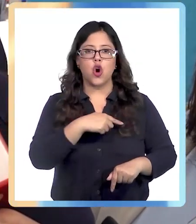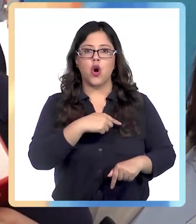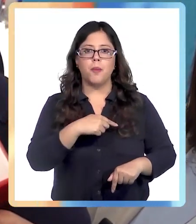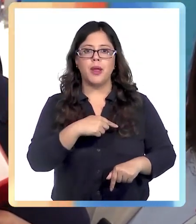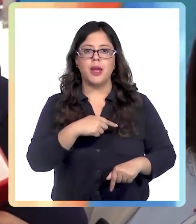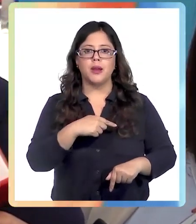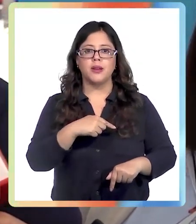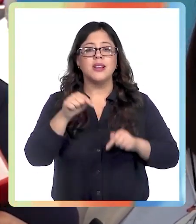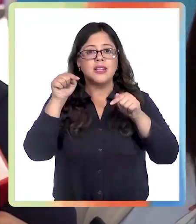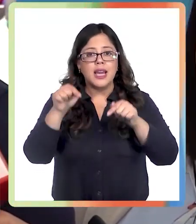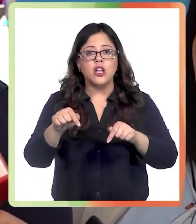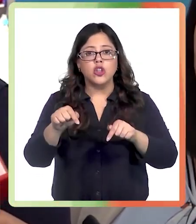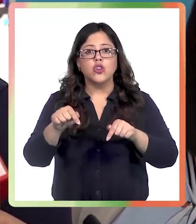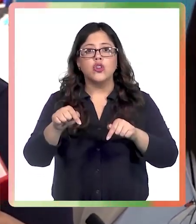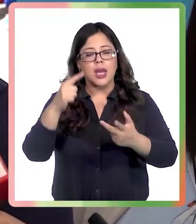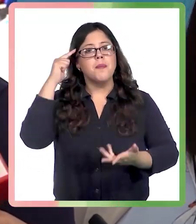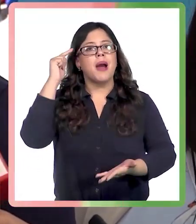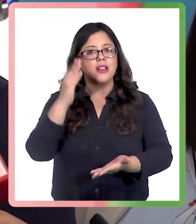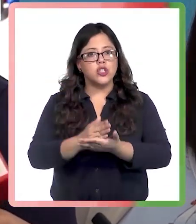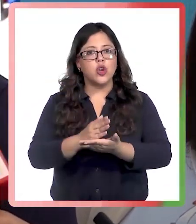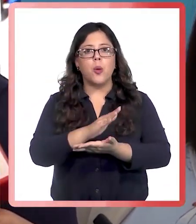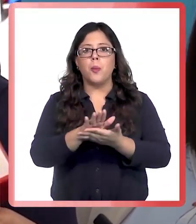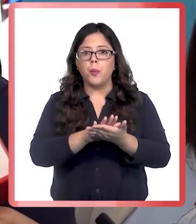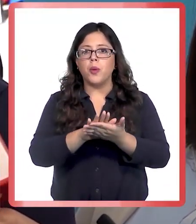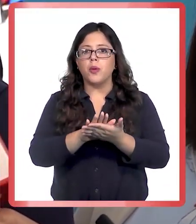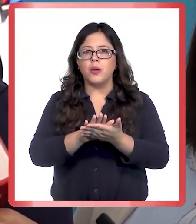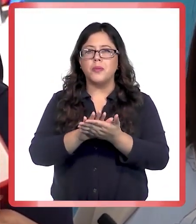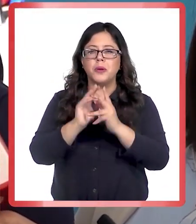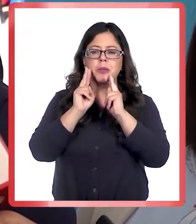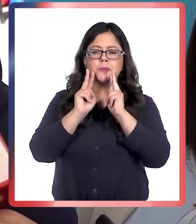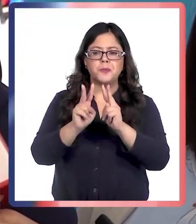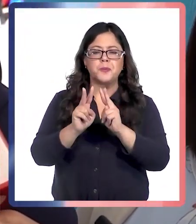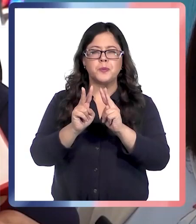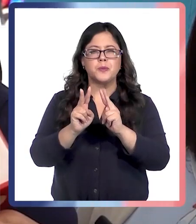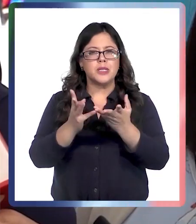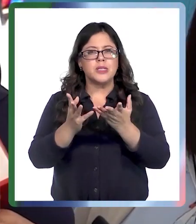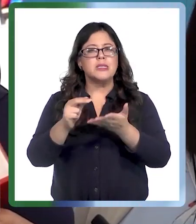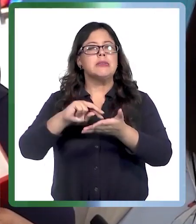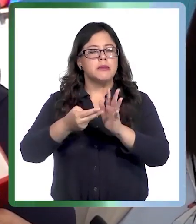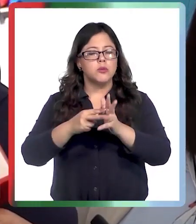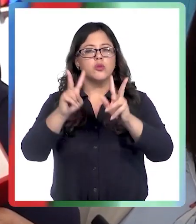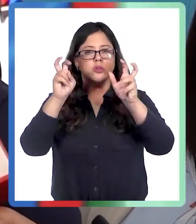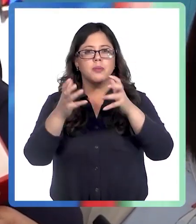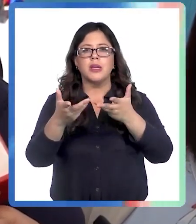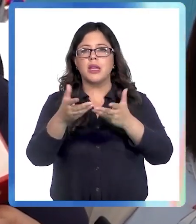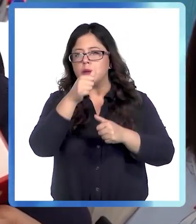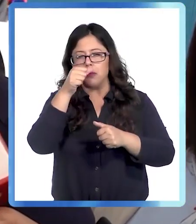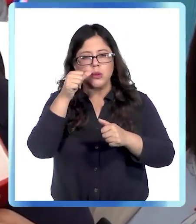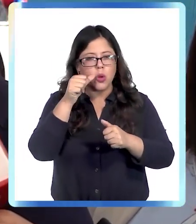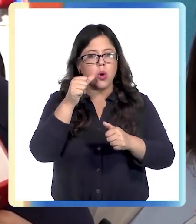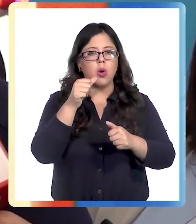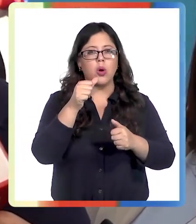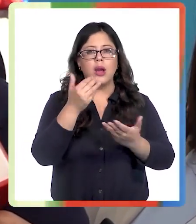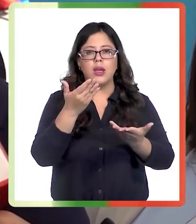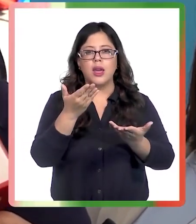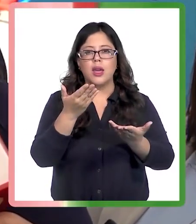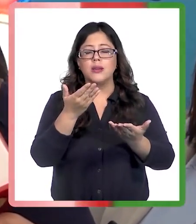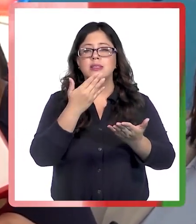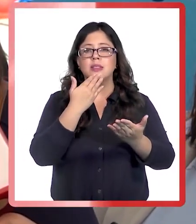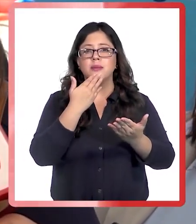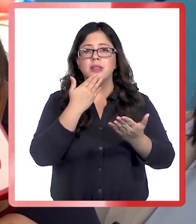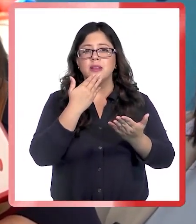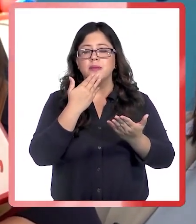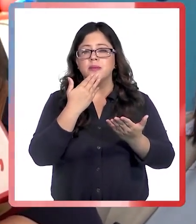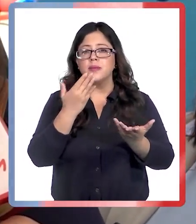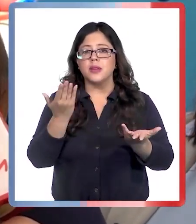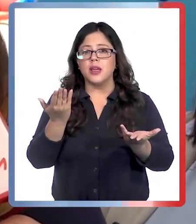no es para juzgar, es para poder tomar acción cuando uno considera que ya está consumiendo de manera problemática las drogas, tanto lícitas como ilícitas, y